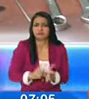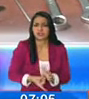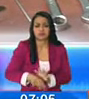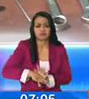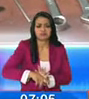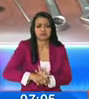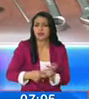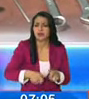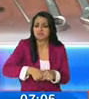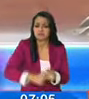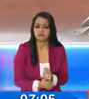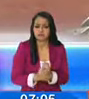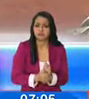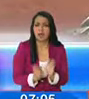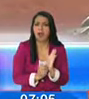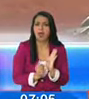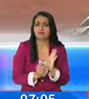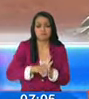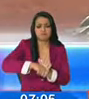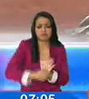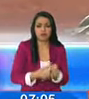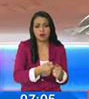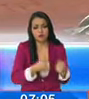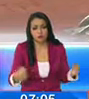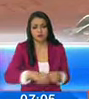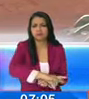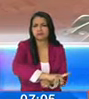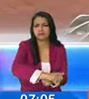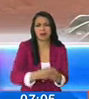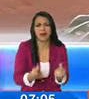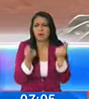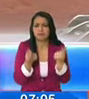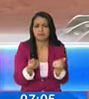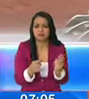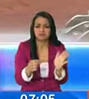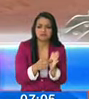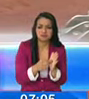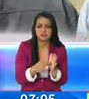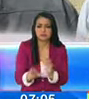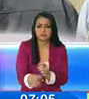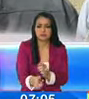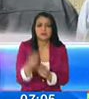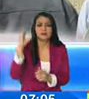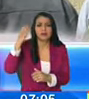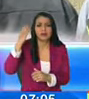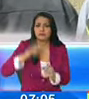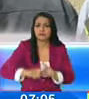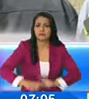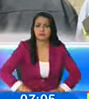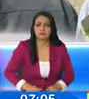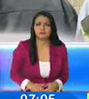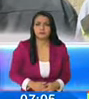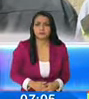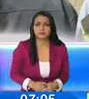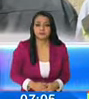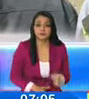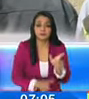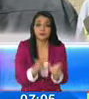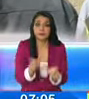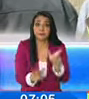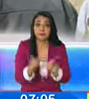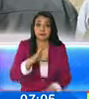las seguridades y alarmas. Abierta la puerta, eran especialistas en sacar computadoras y radios. Los hoy aprendidos